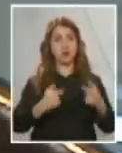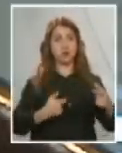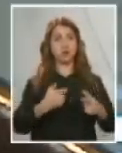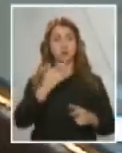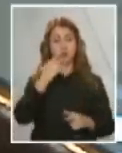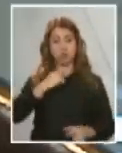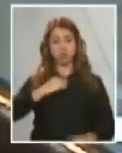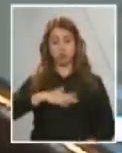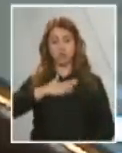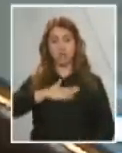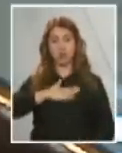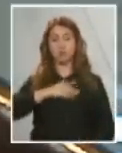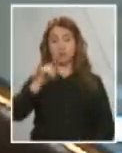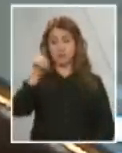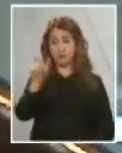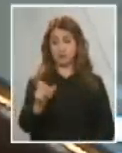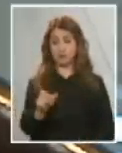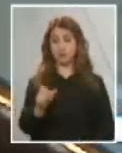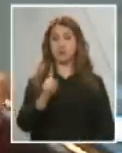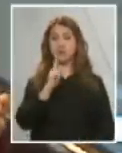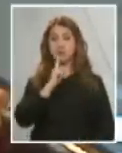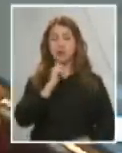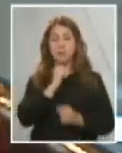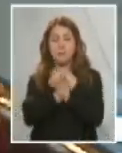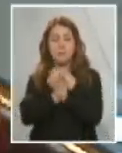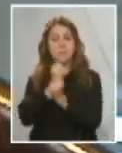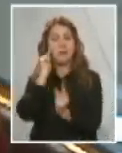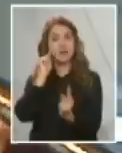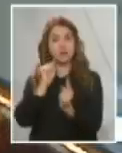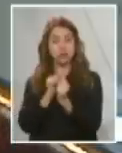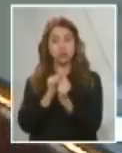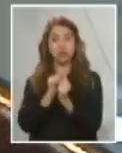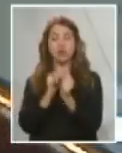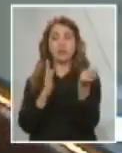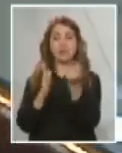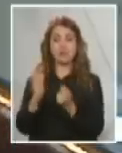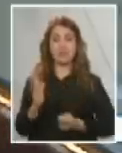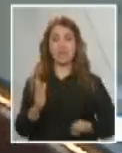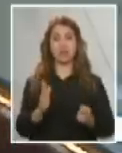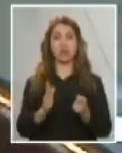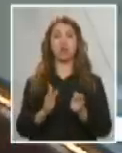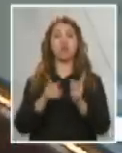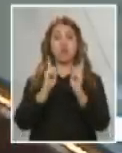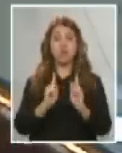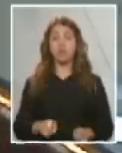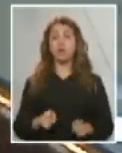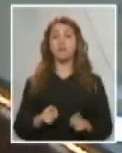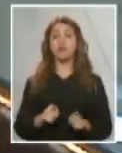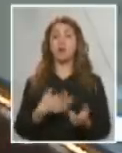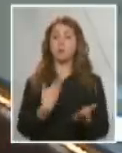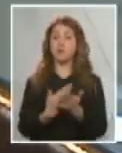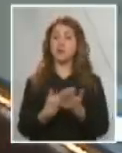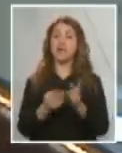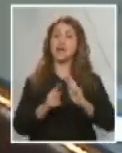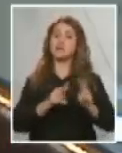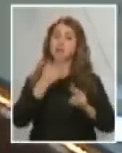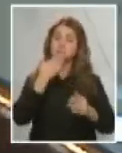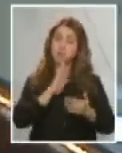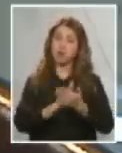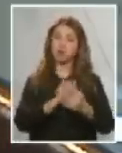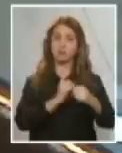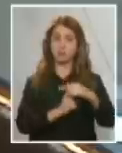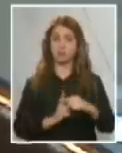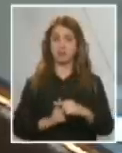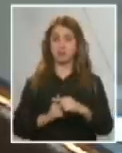lo que tú quieres es que si esta persona tiene la pasión, que diseñe y le tienes que sacar lo mejor. Ese es el trabajo del